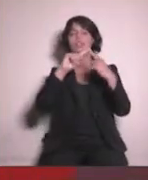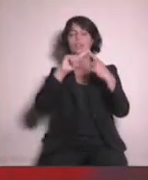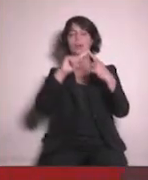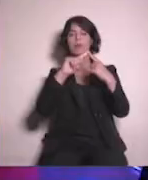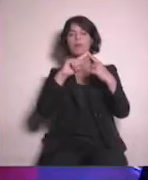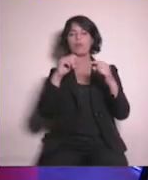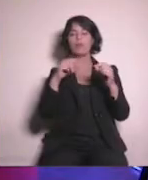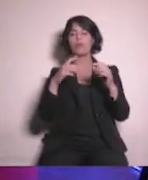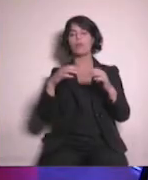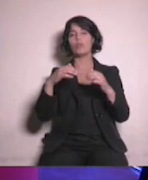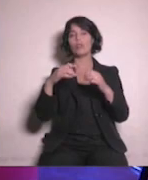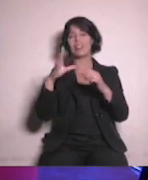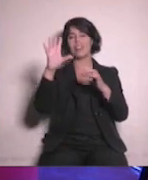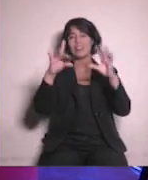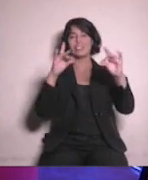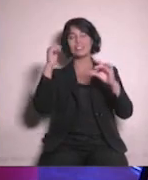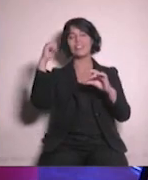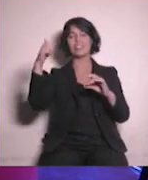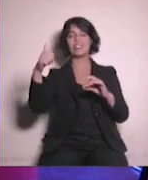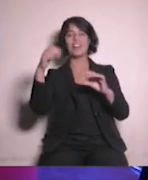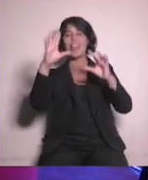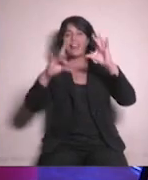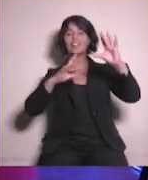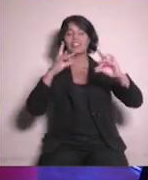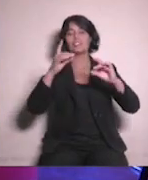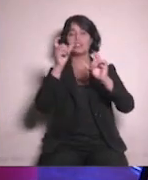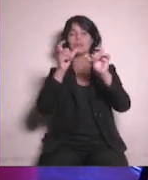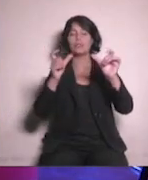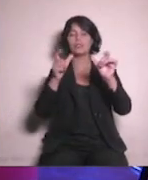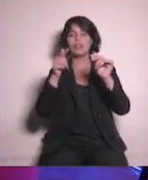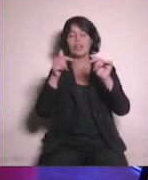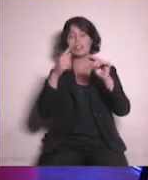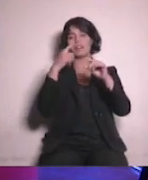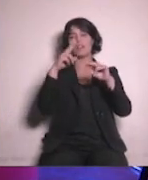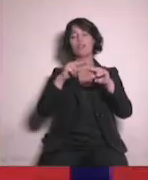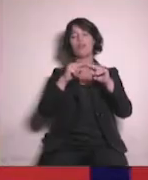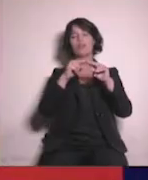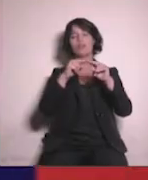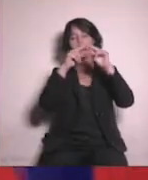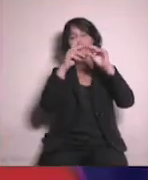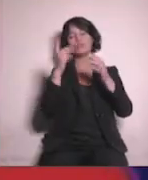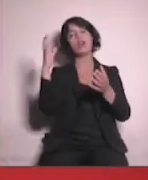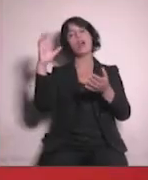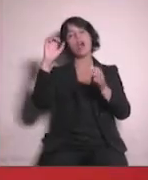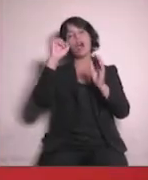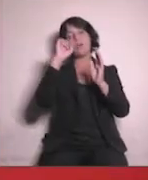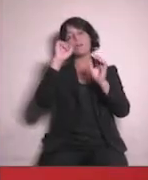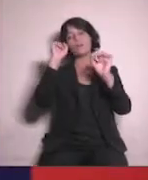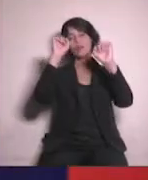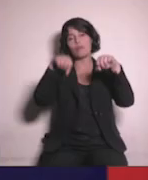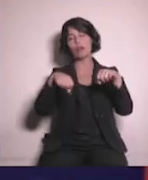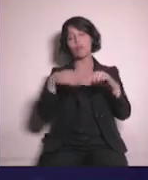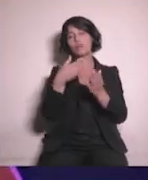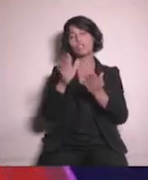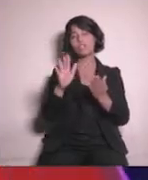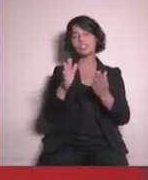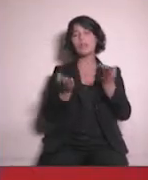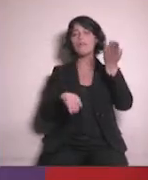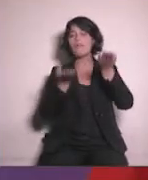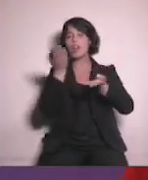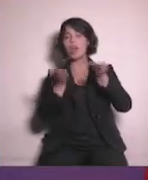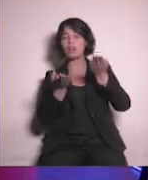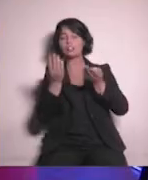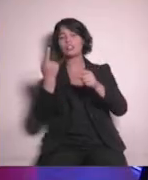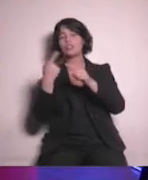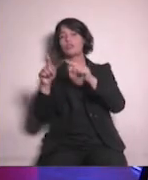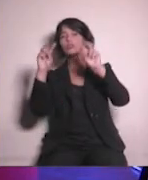de directores, participamos en la selección de auditores, participamos aprobando, rechazando la memoria y los balances y en